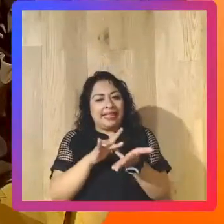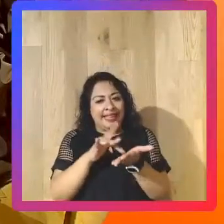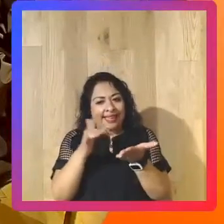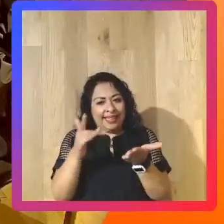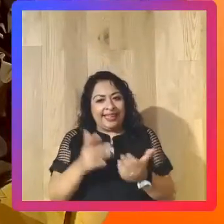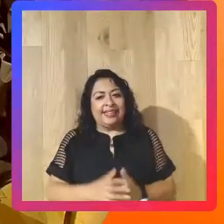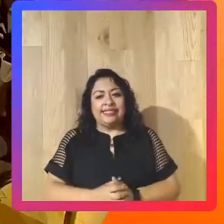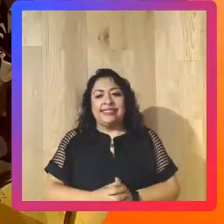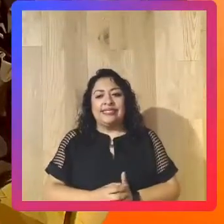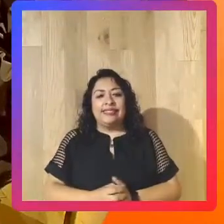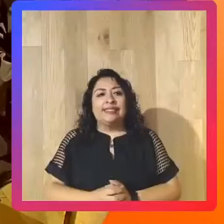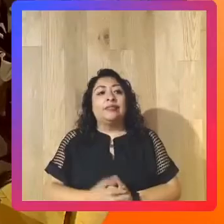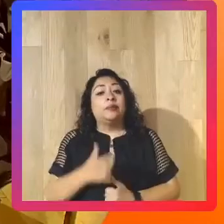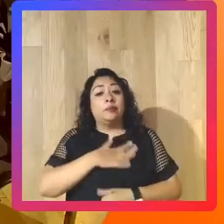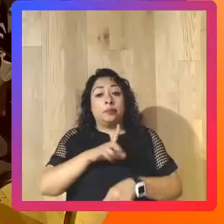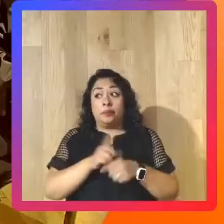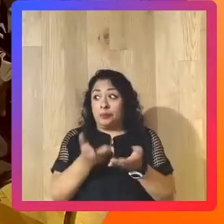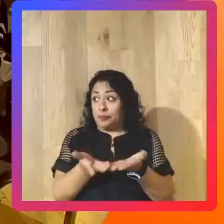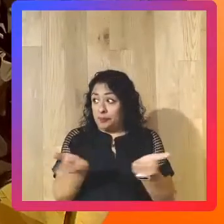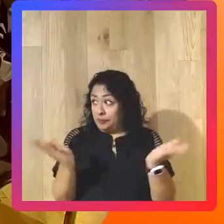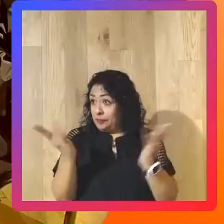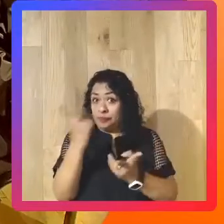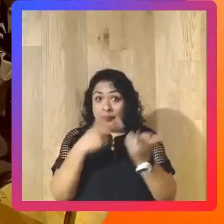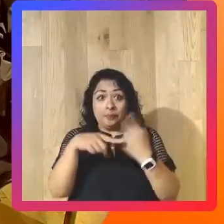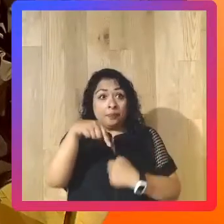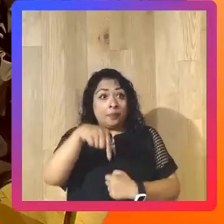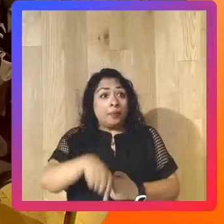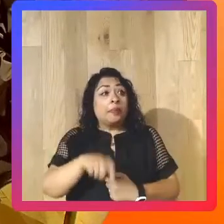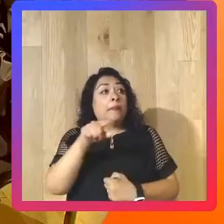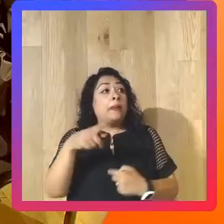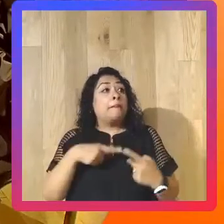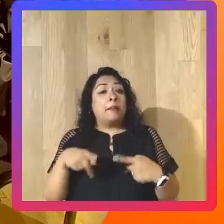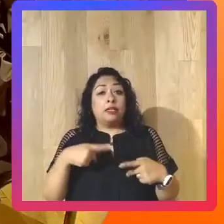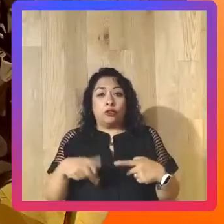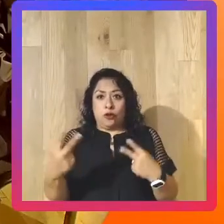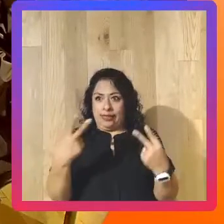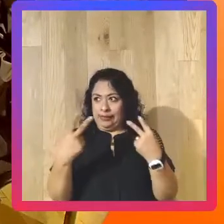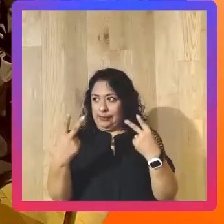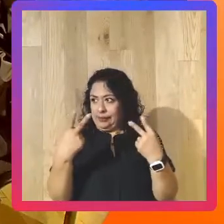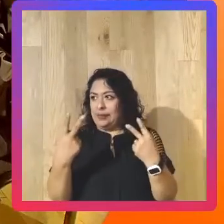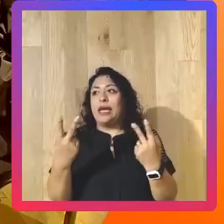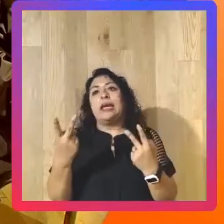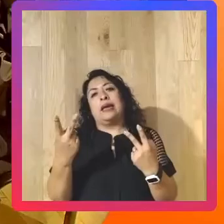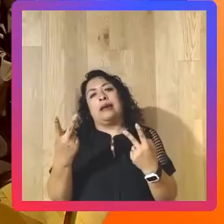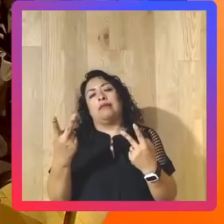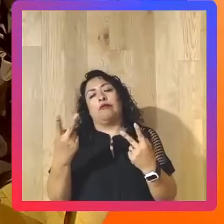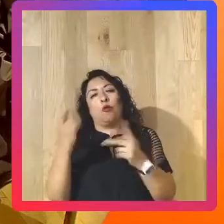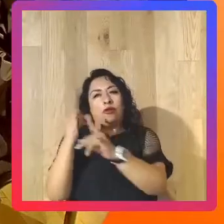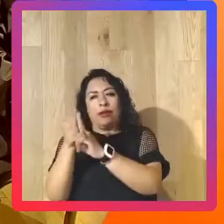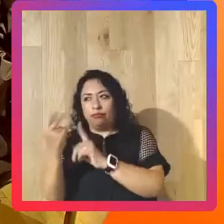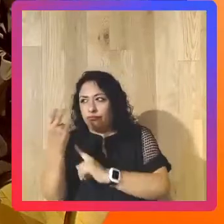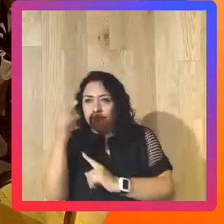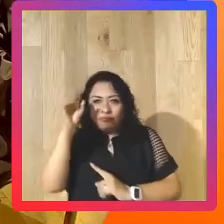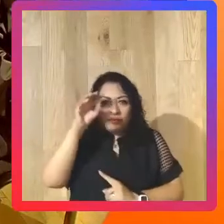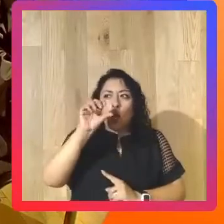Gracias. Buenos días a todos los aquí presentes y a la audiencia también que nos acompaña de manera remota.